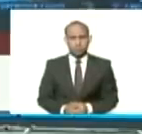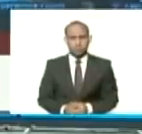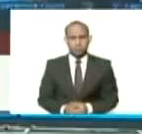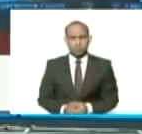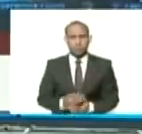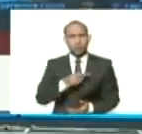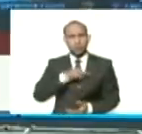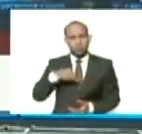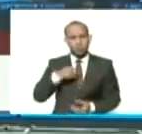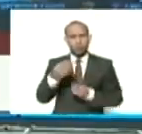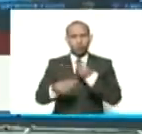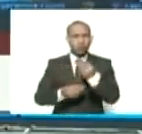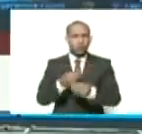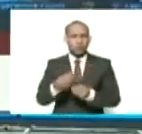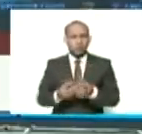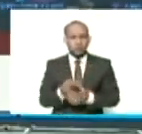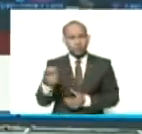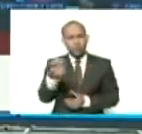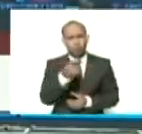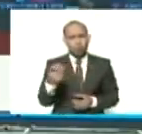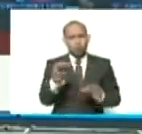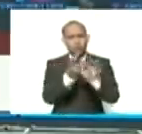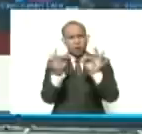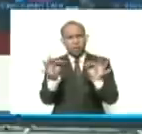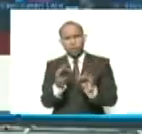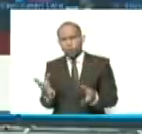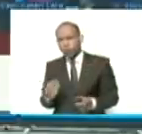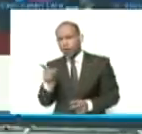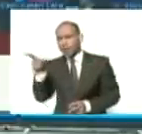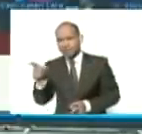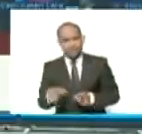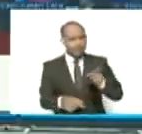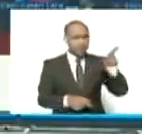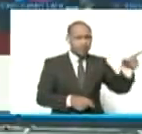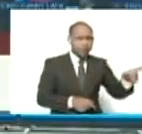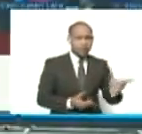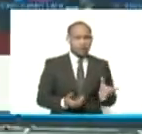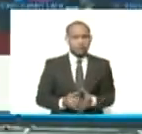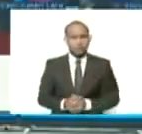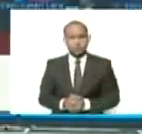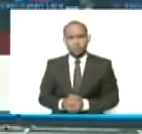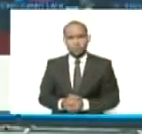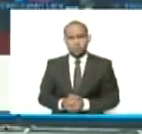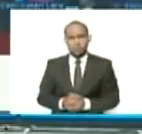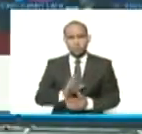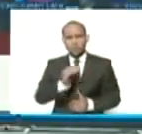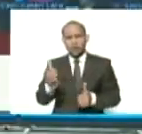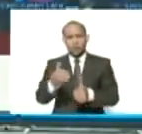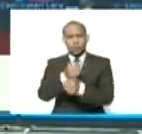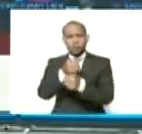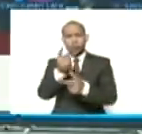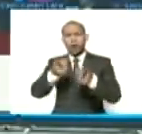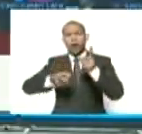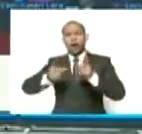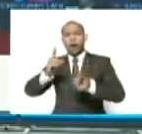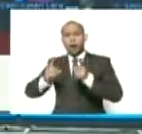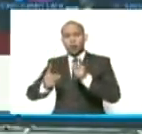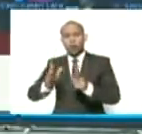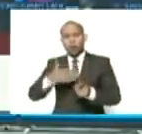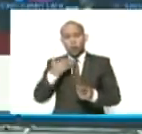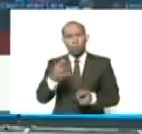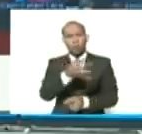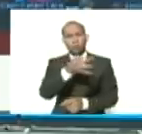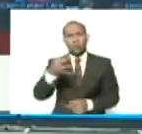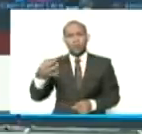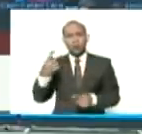lo hacemos, buscamos fórmulas por aquí, por allá. Ya estamos encontrando algunas que van a ser muy